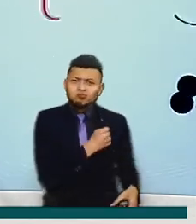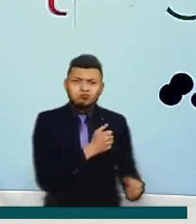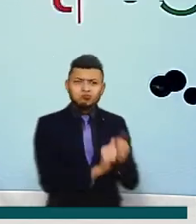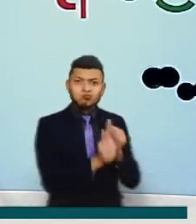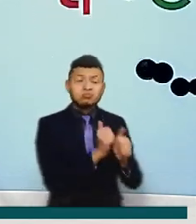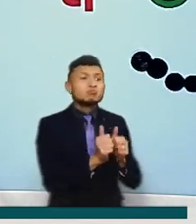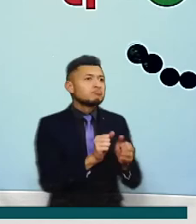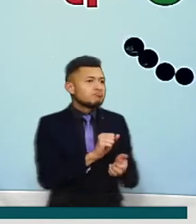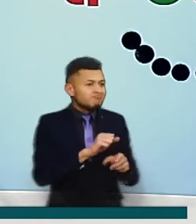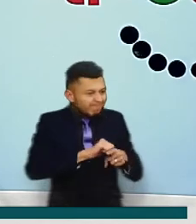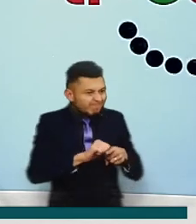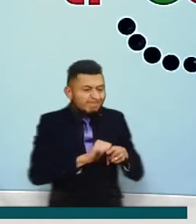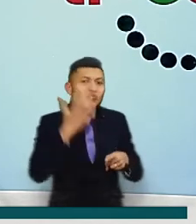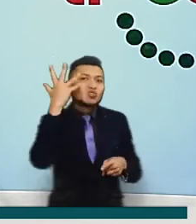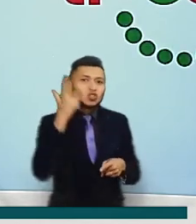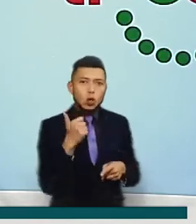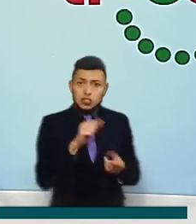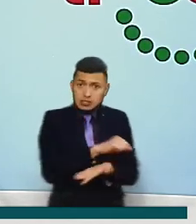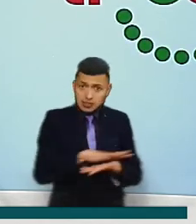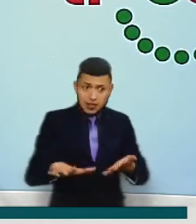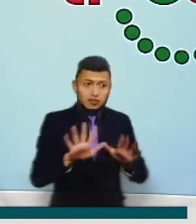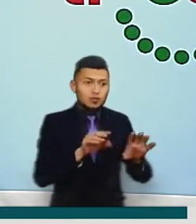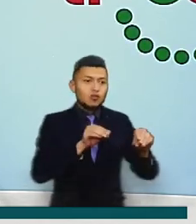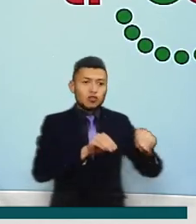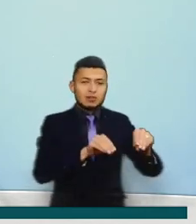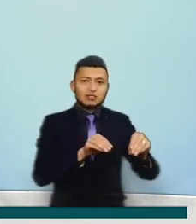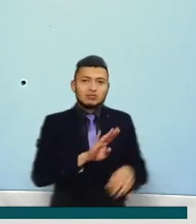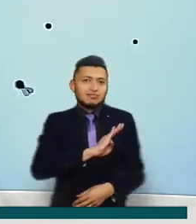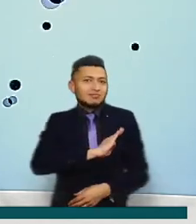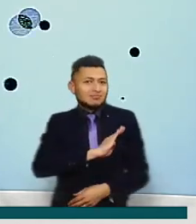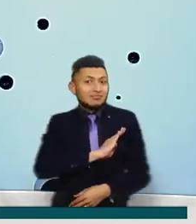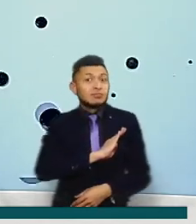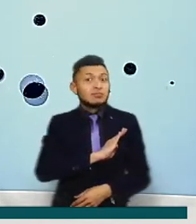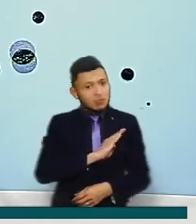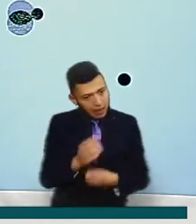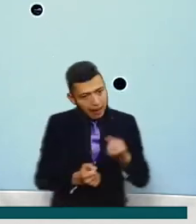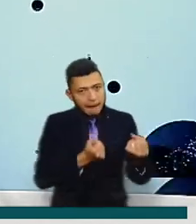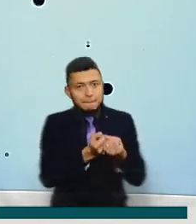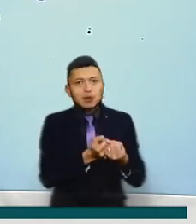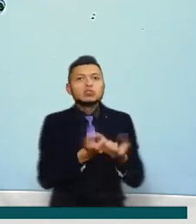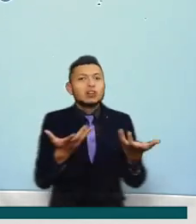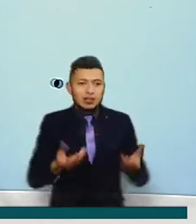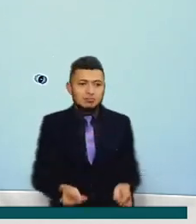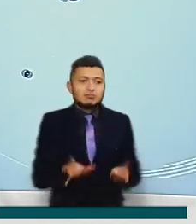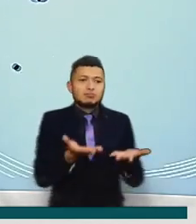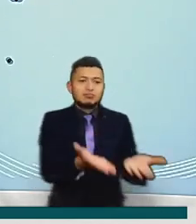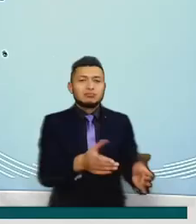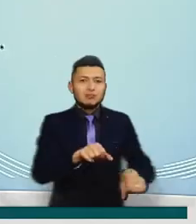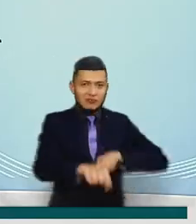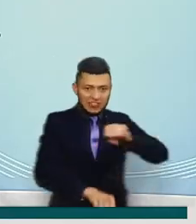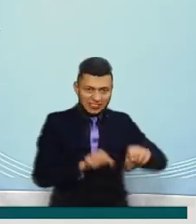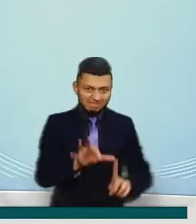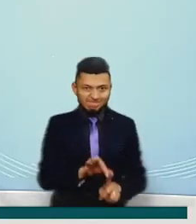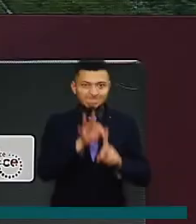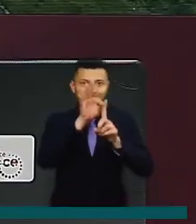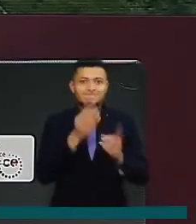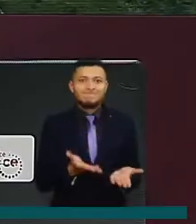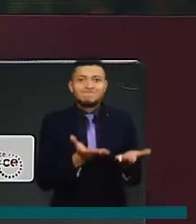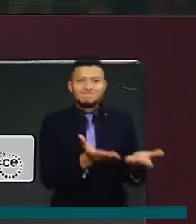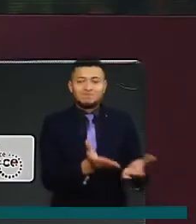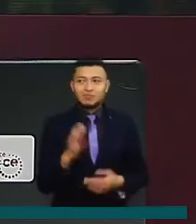sin costo en la Escuela de Formación Deportiva del municipio. Reciben también un apoyo adicional, la entrega de bicicletas